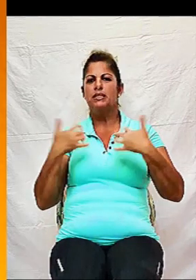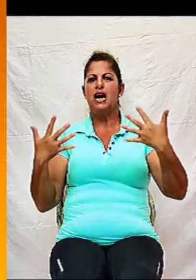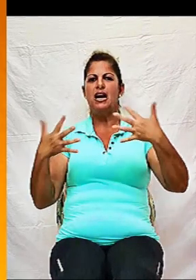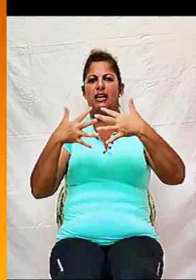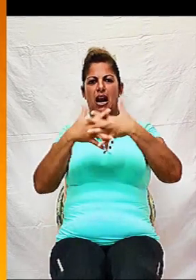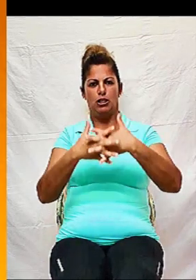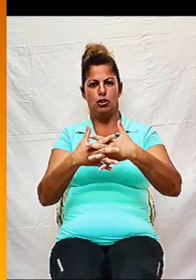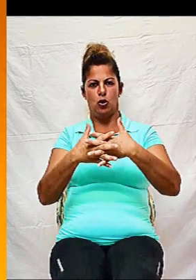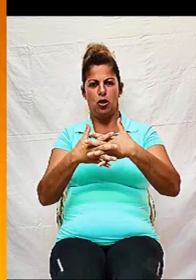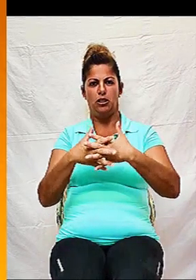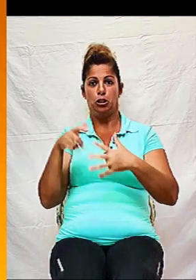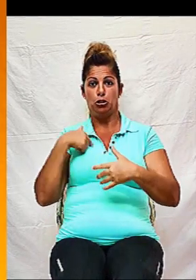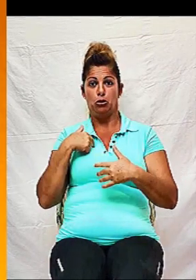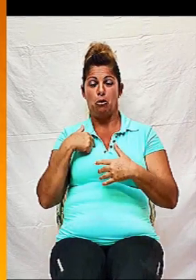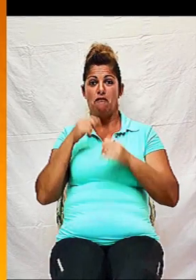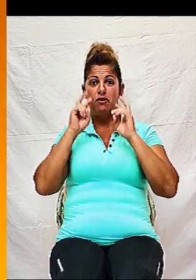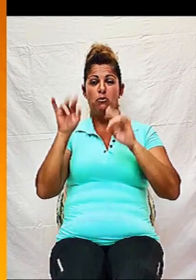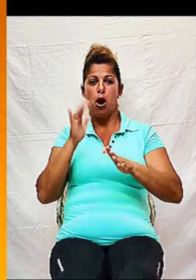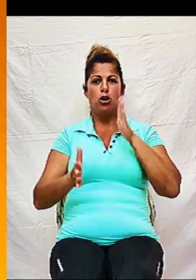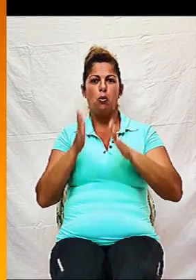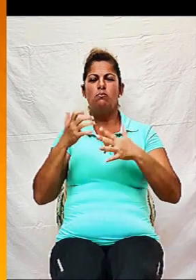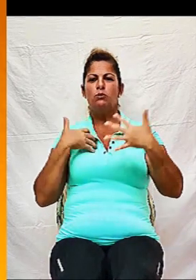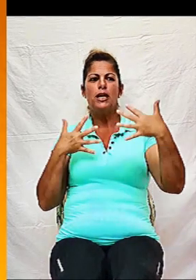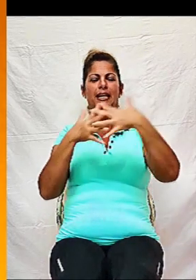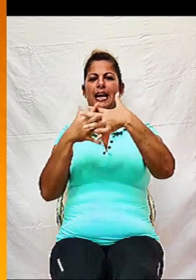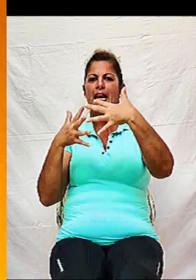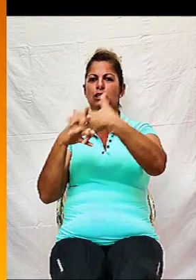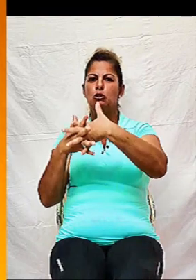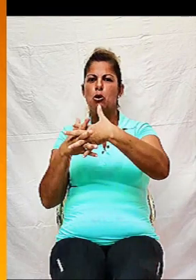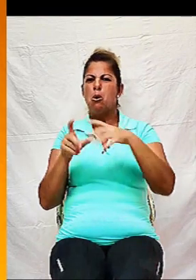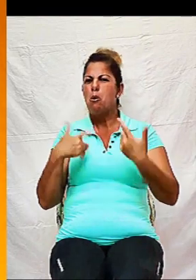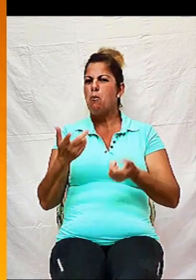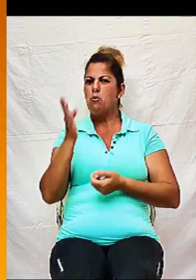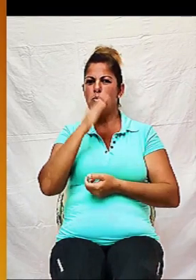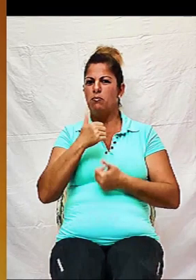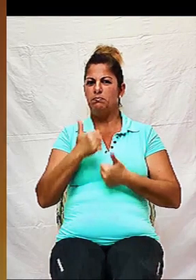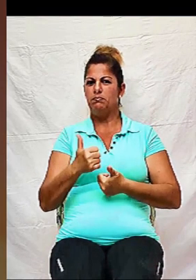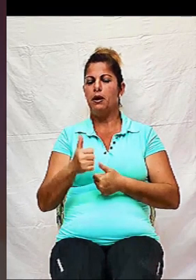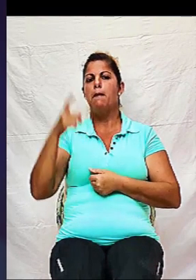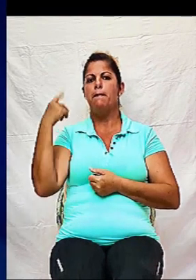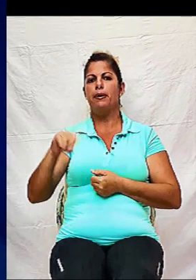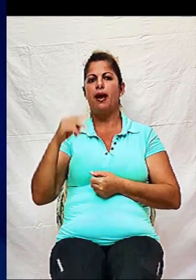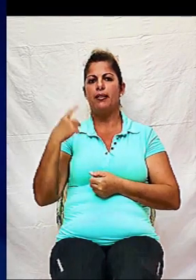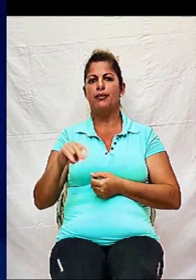¿Cómo son mis relaciones cuando vivo con el piloto automático?